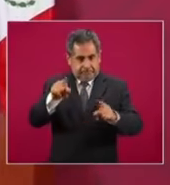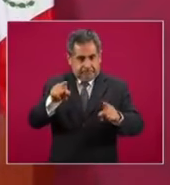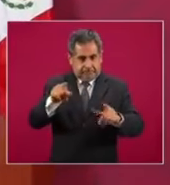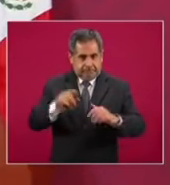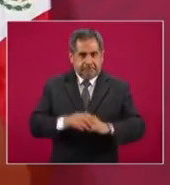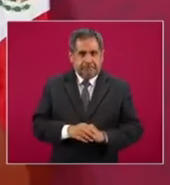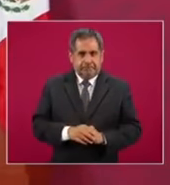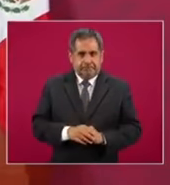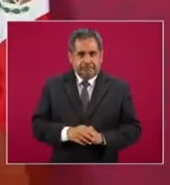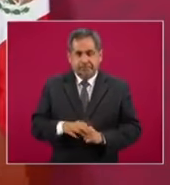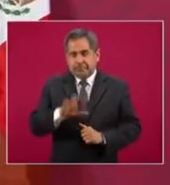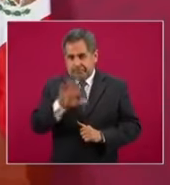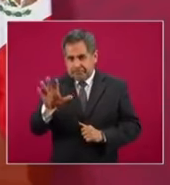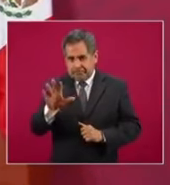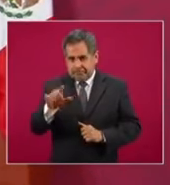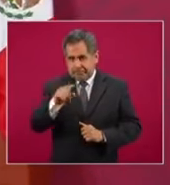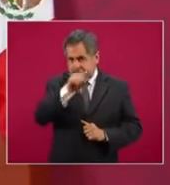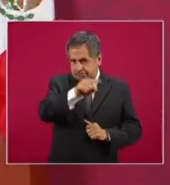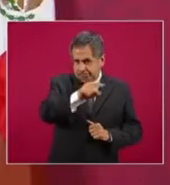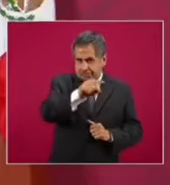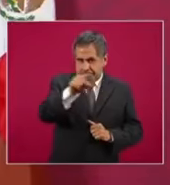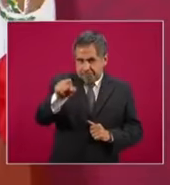mañana nos vamos